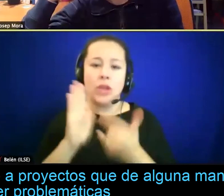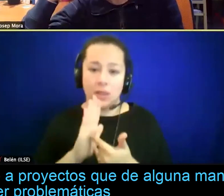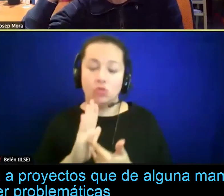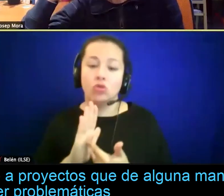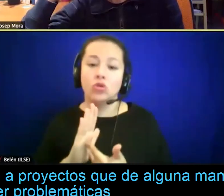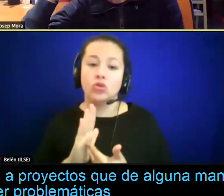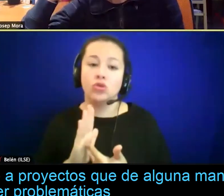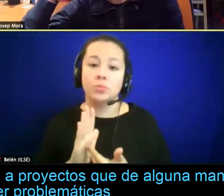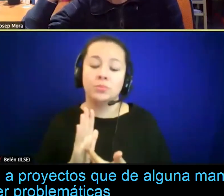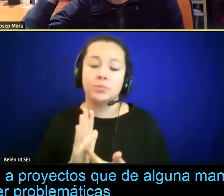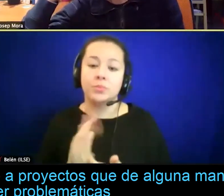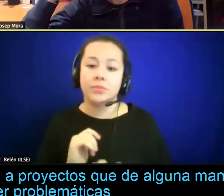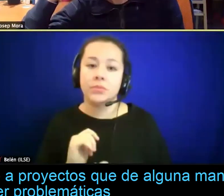manera quisieran